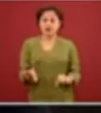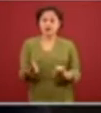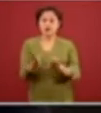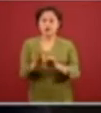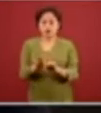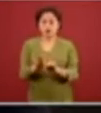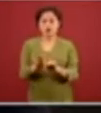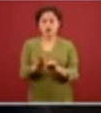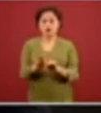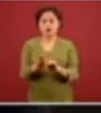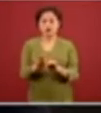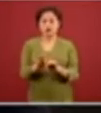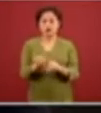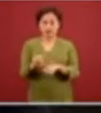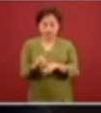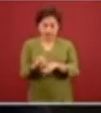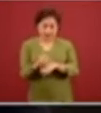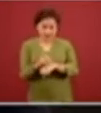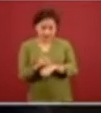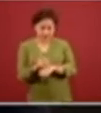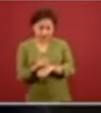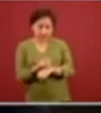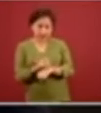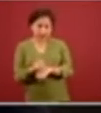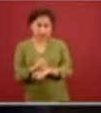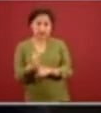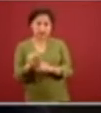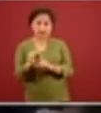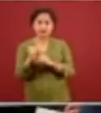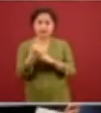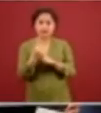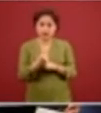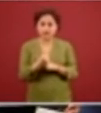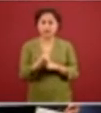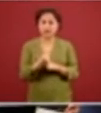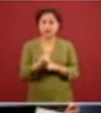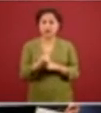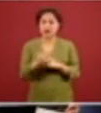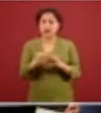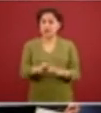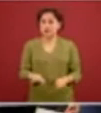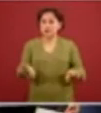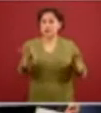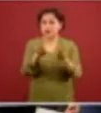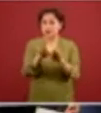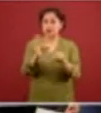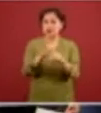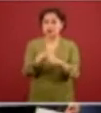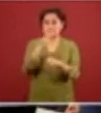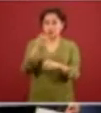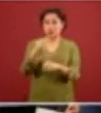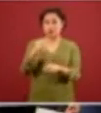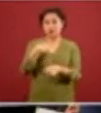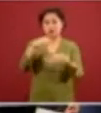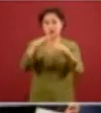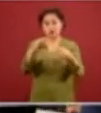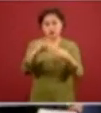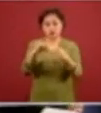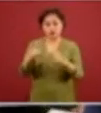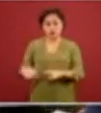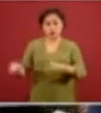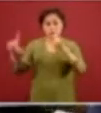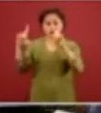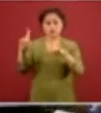sangre y la sangre. La siguiente, por favor, que abrimos el siguiente punto. El punto que se los hacía